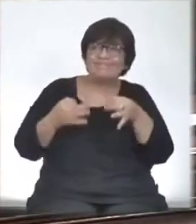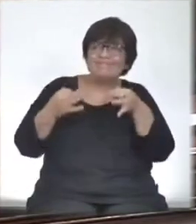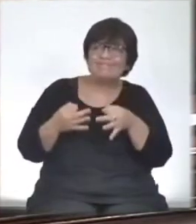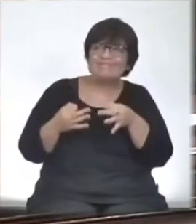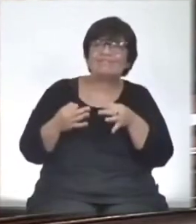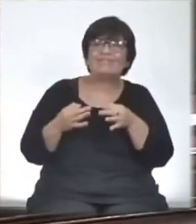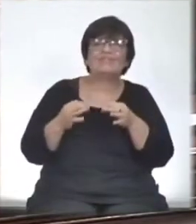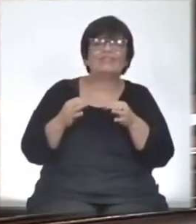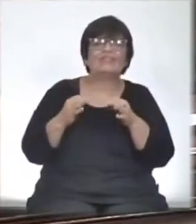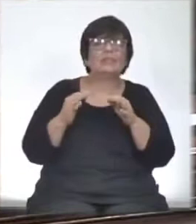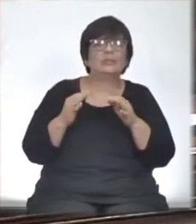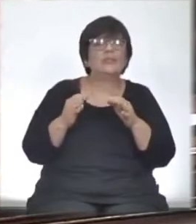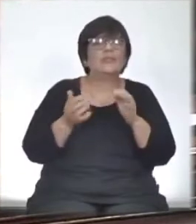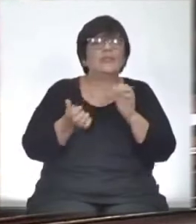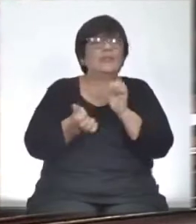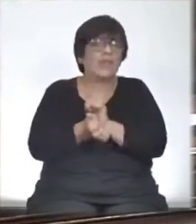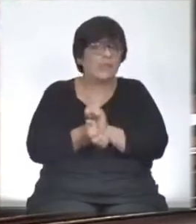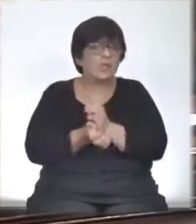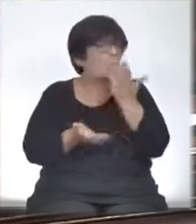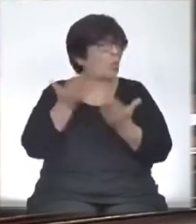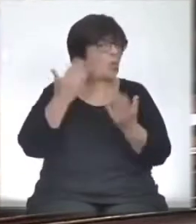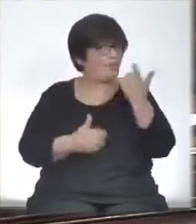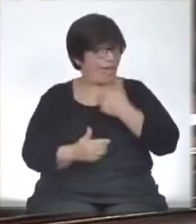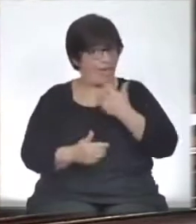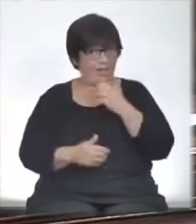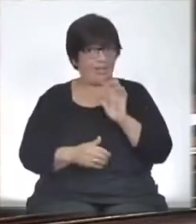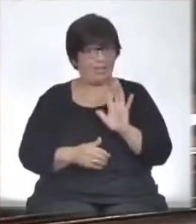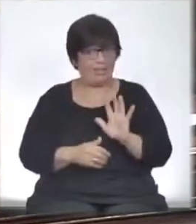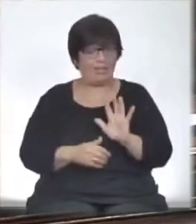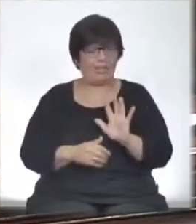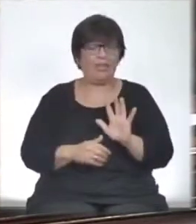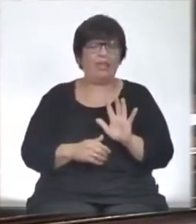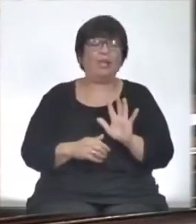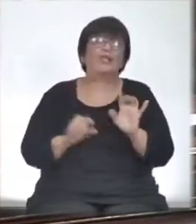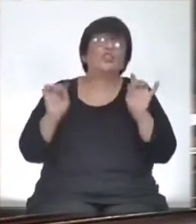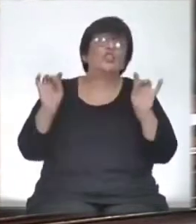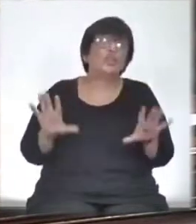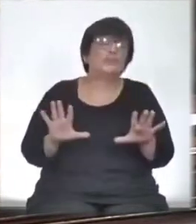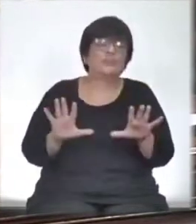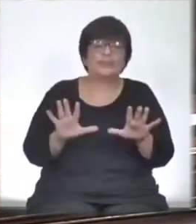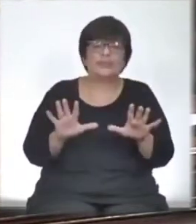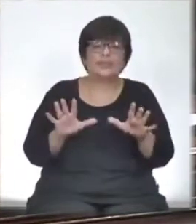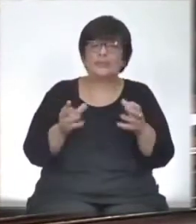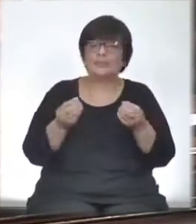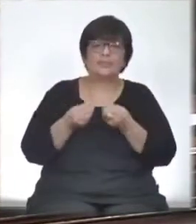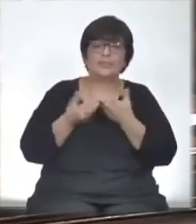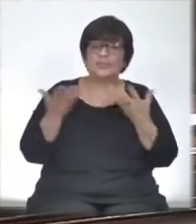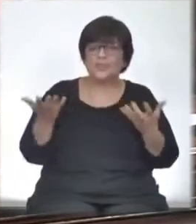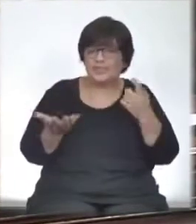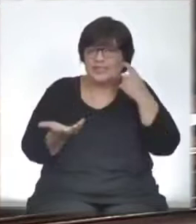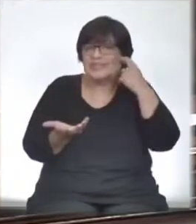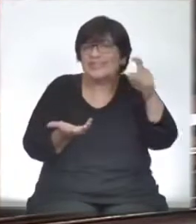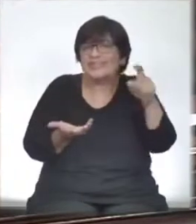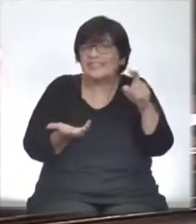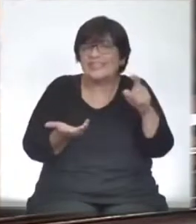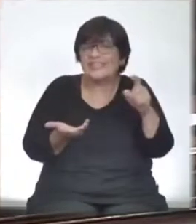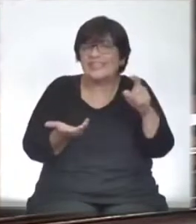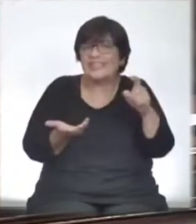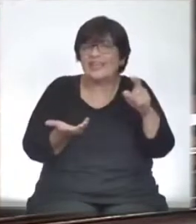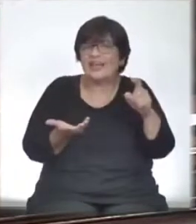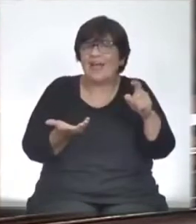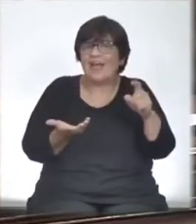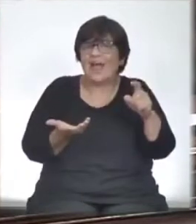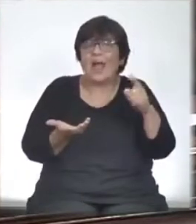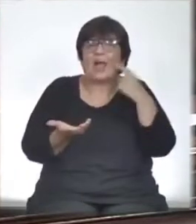habían sido presos injustamente por el solo hecho de tener ideas de corte marxista o